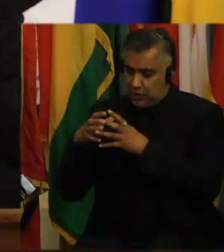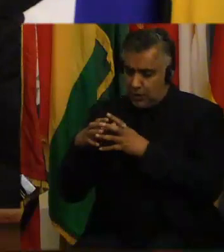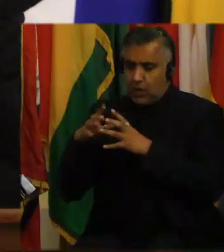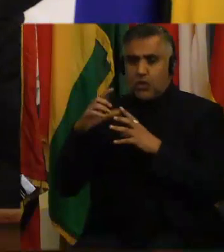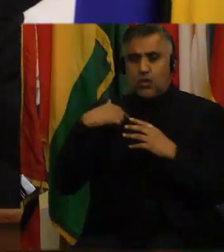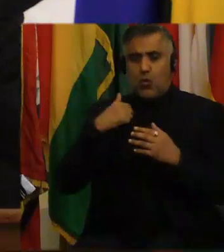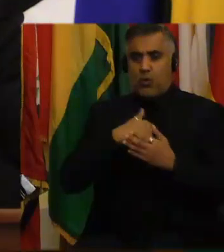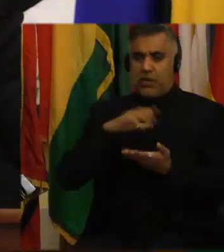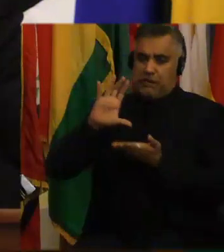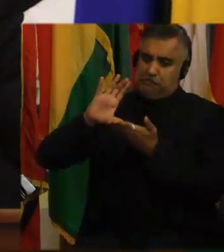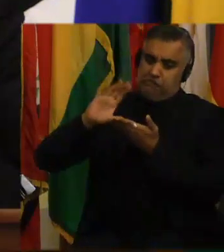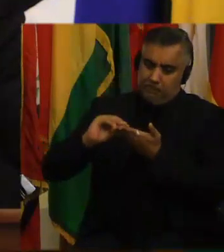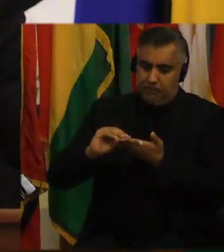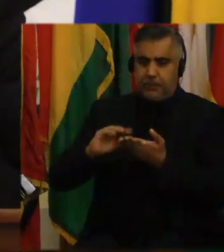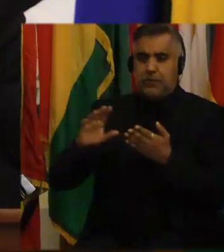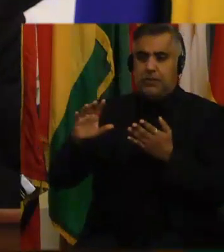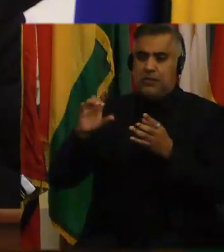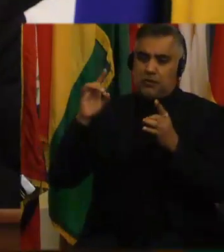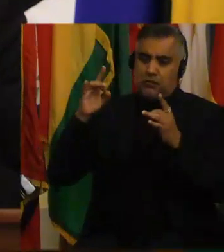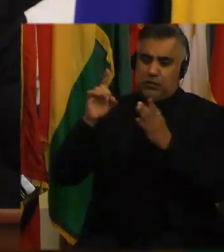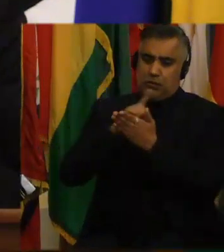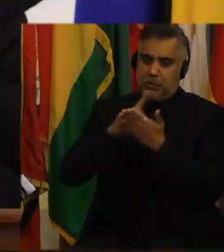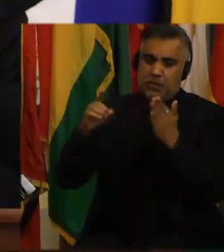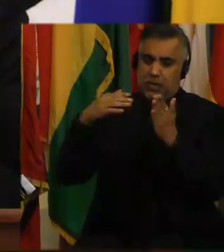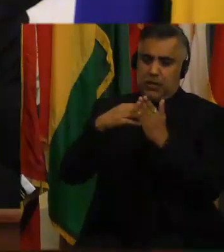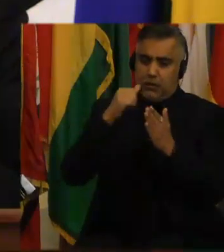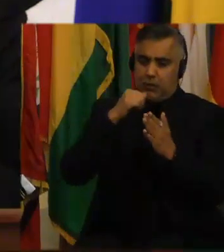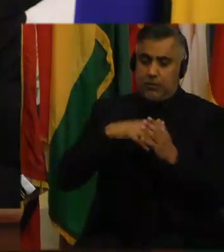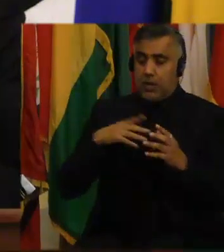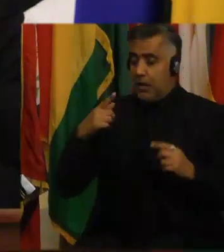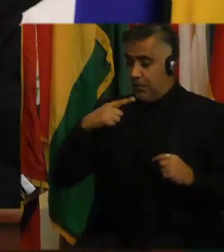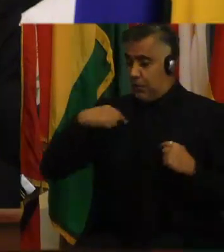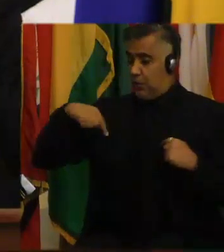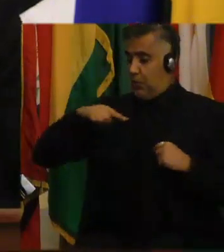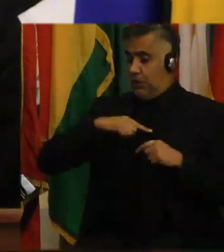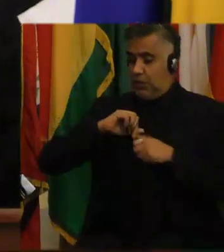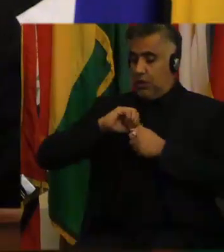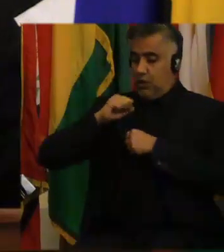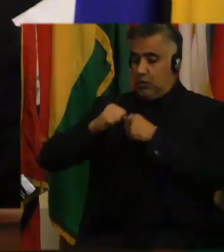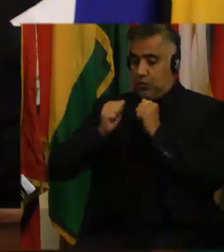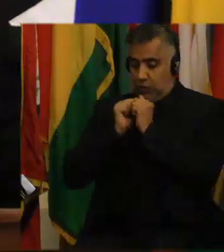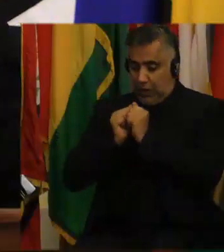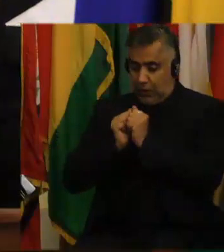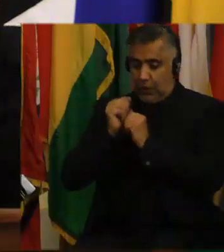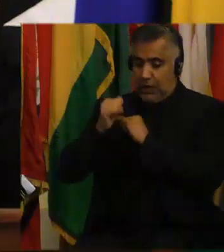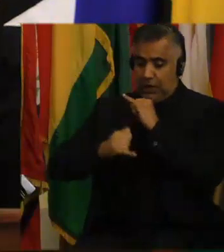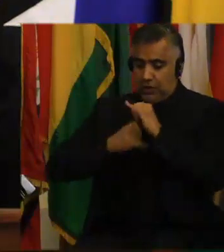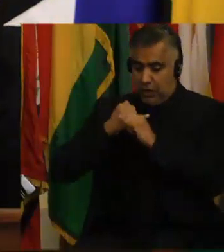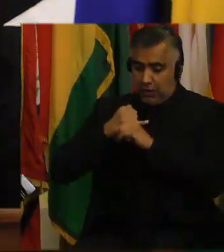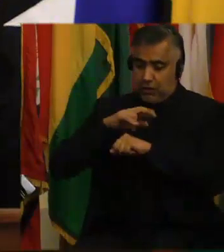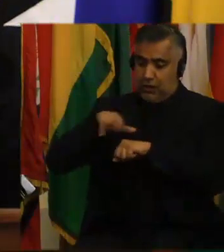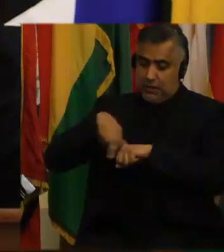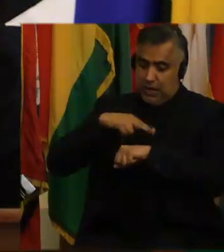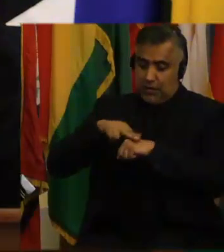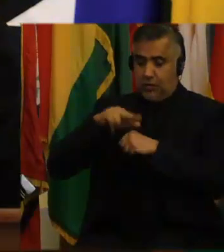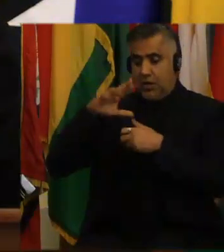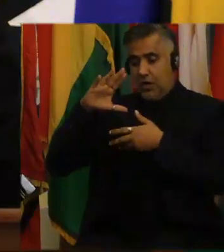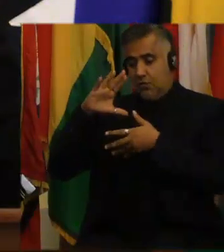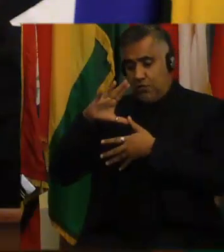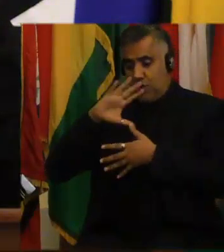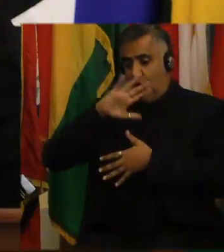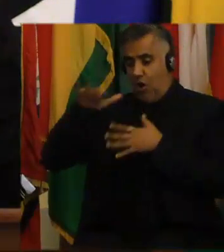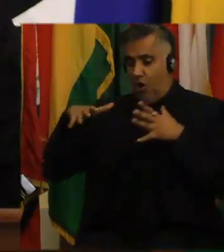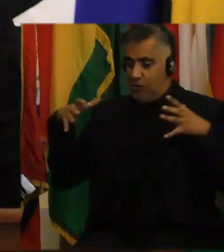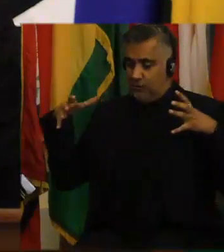de manera coordinada en los ámbitos nacionales, internacionales y regionales en el combate a la violencia de género. Para